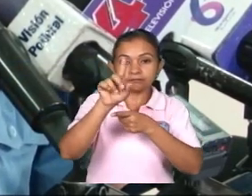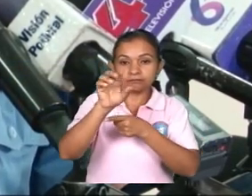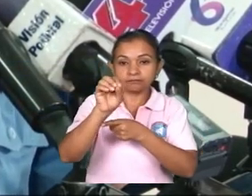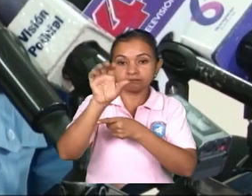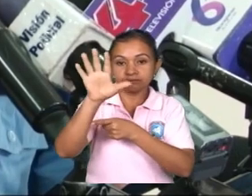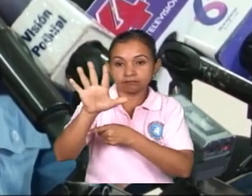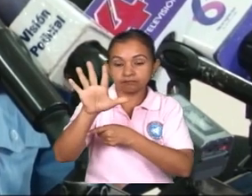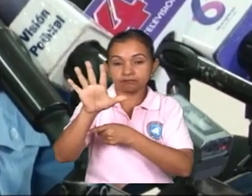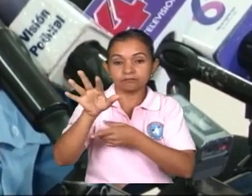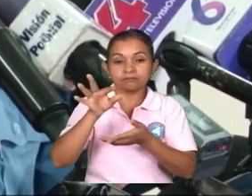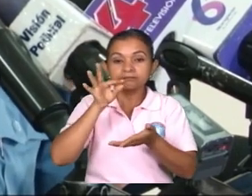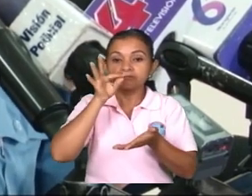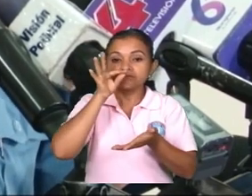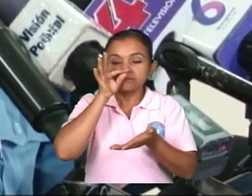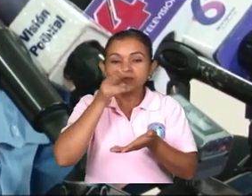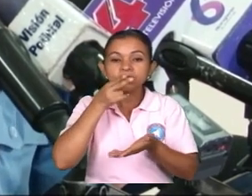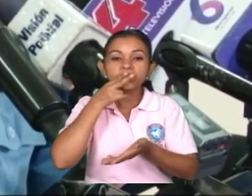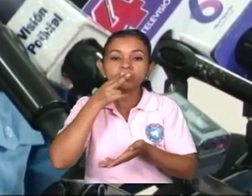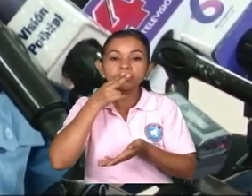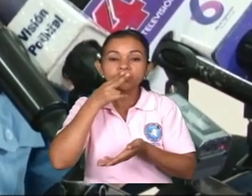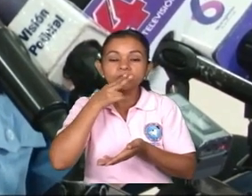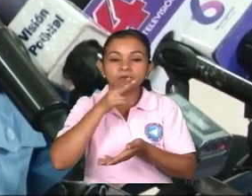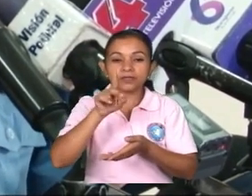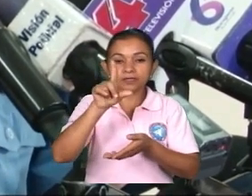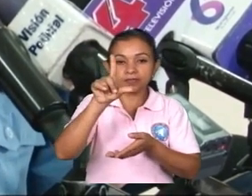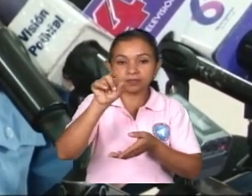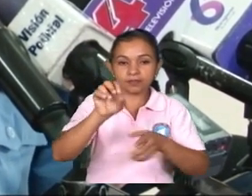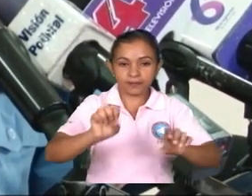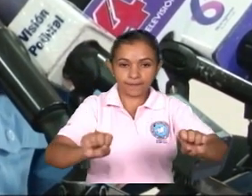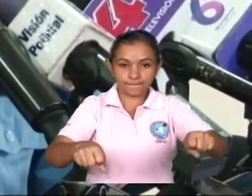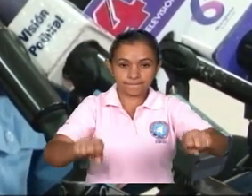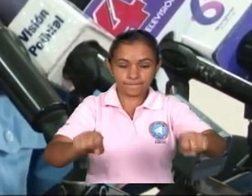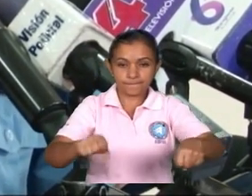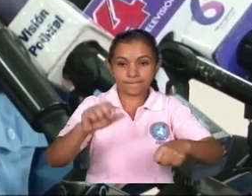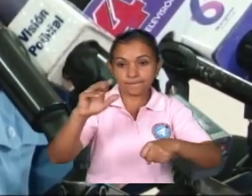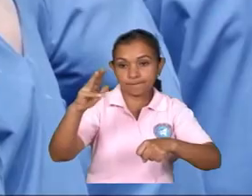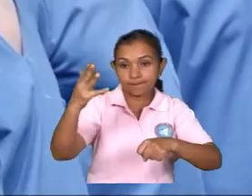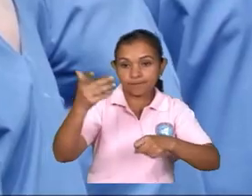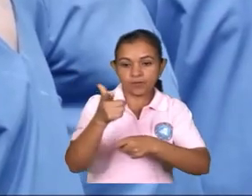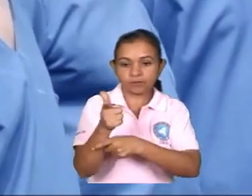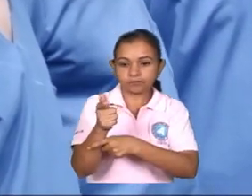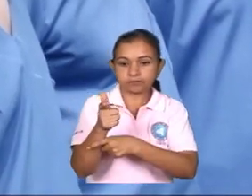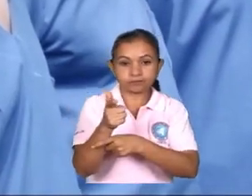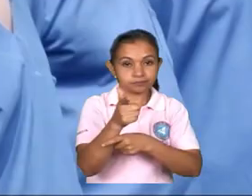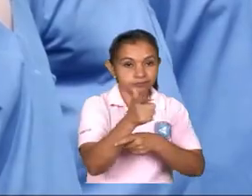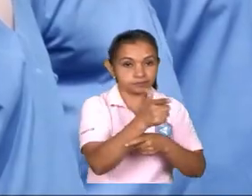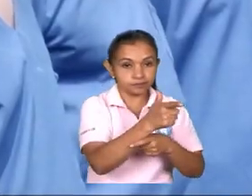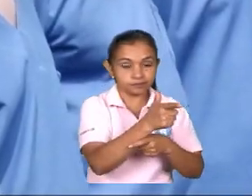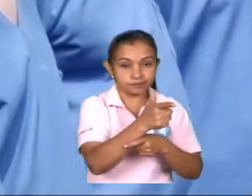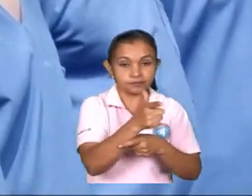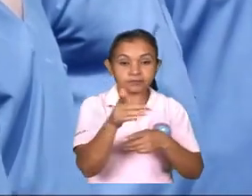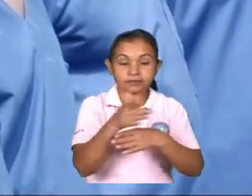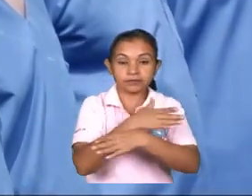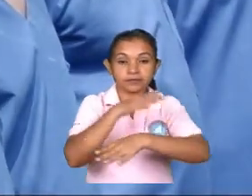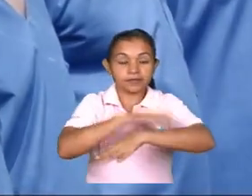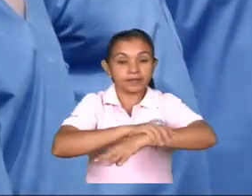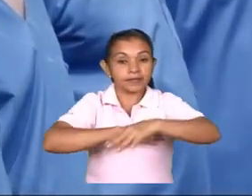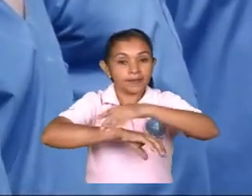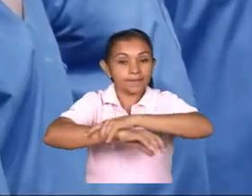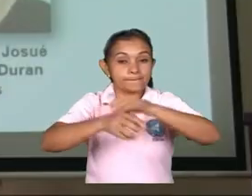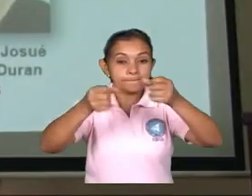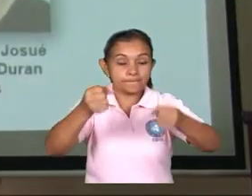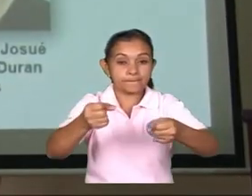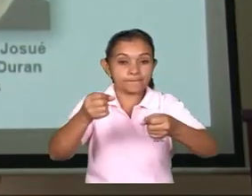105 libras de marihuana, 10 motocicletas, 9 armas de fuego. Dentro de los detenidos capturados destacan